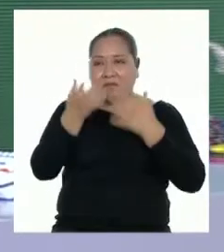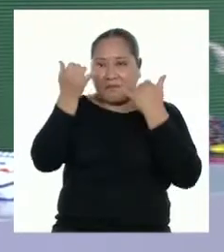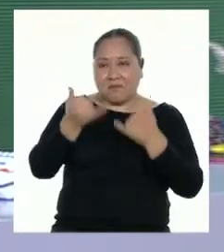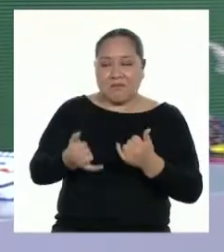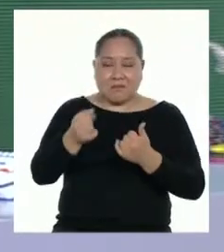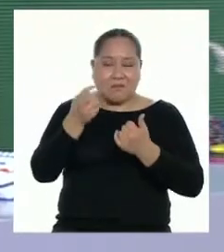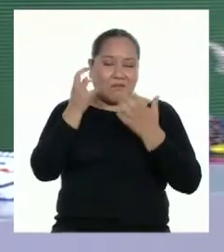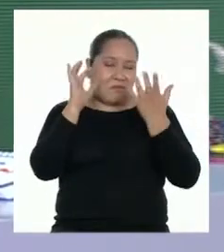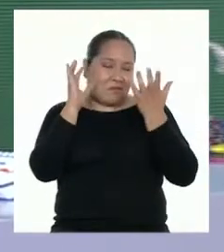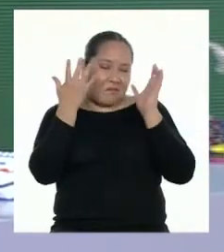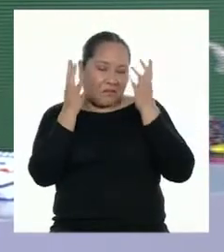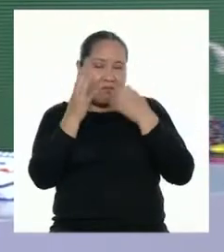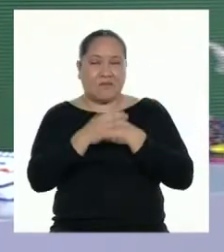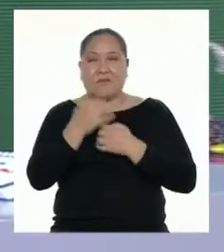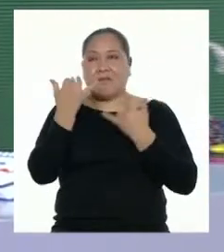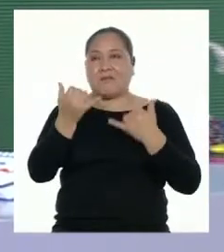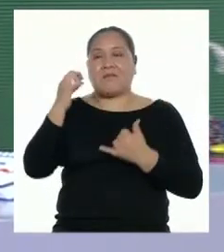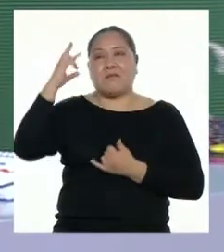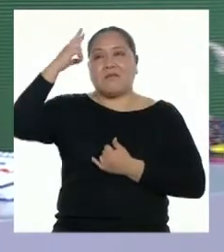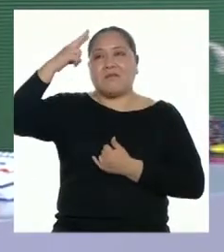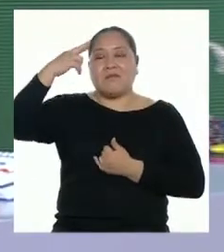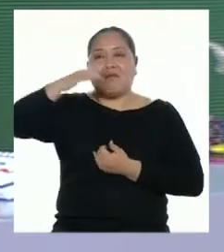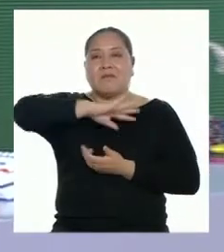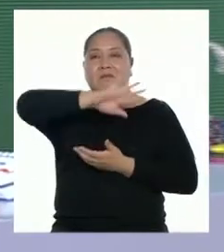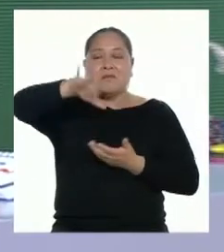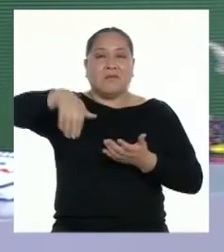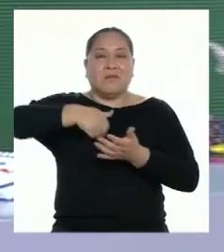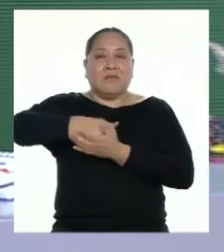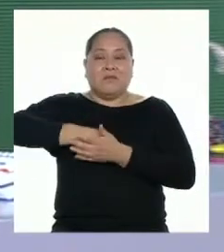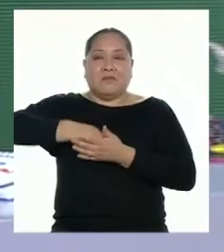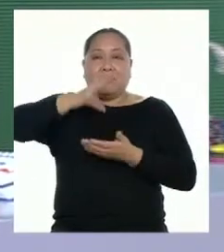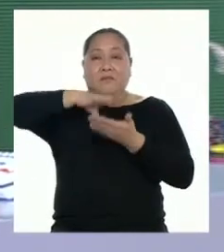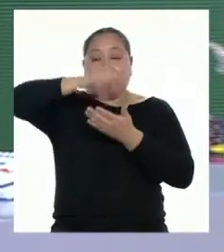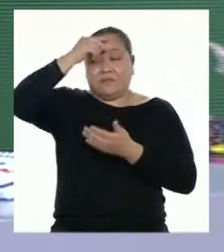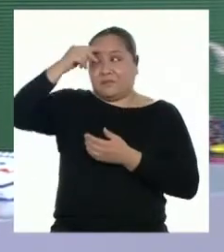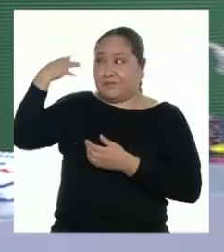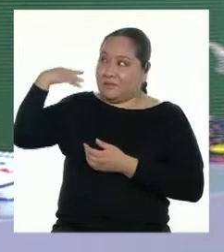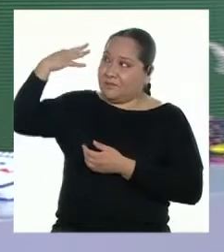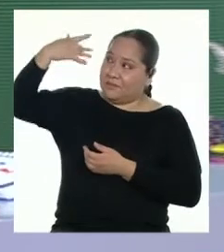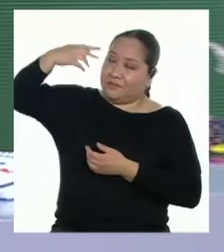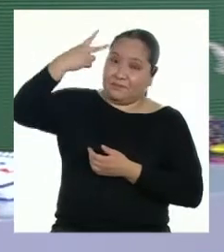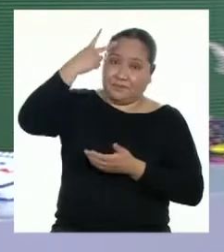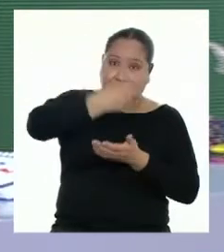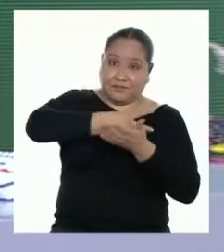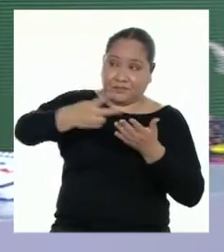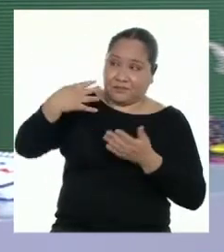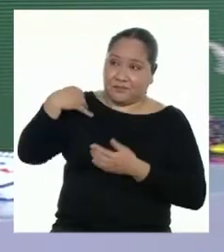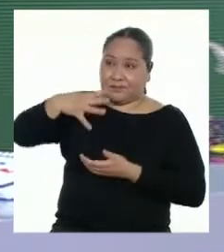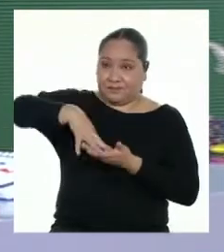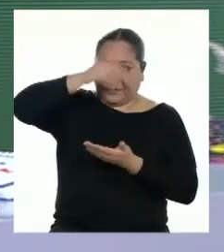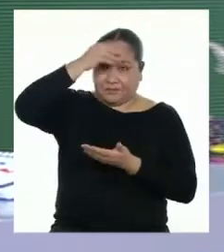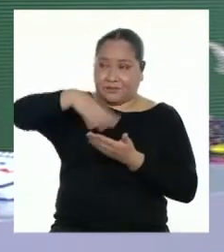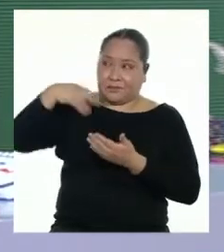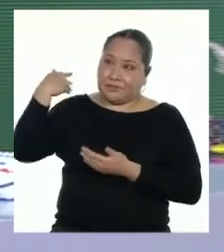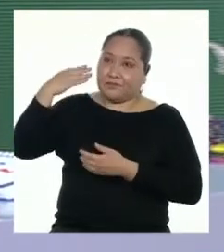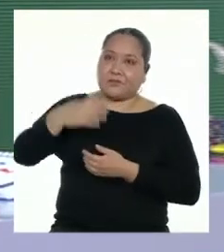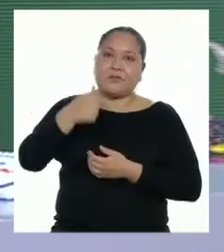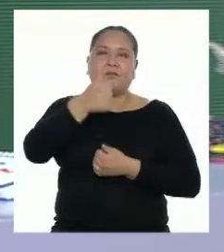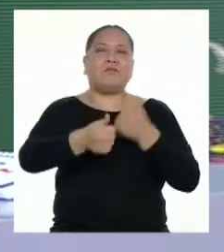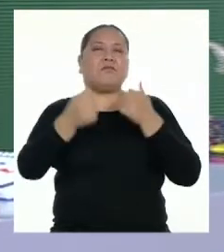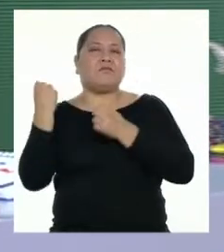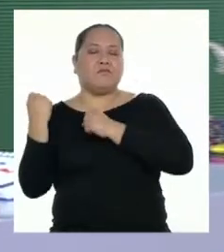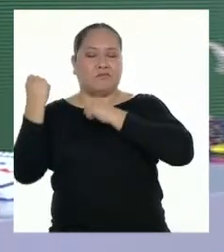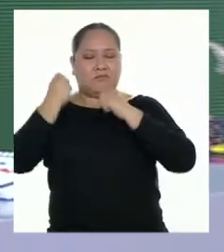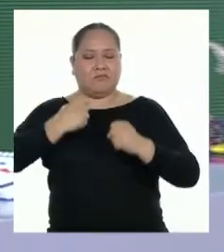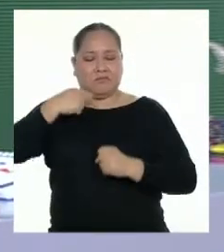muy similar. Vamos a reflexionar en torno a todo lo que hemos aprendido en comunicación durante las últimas 2 semanas, qué fortalezas